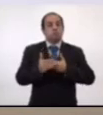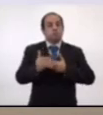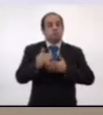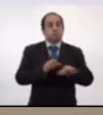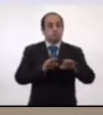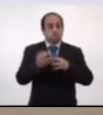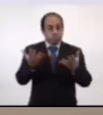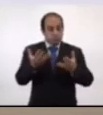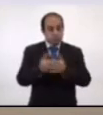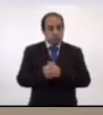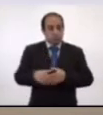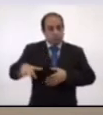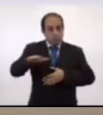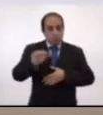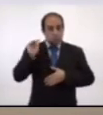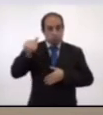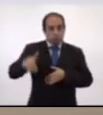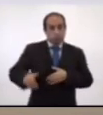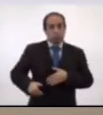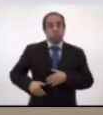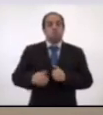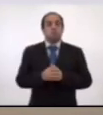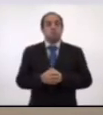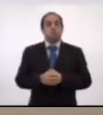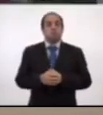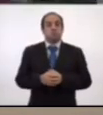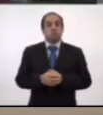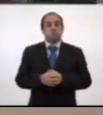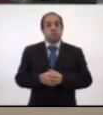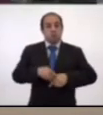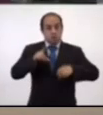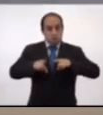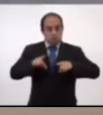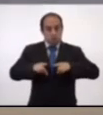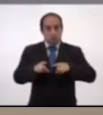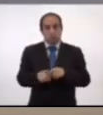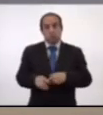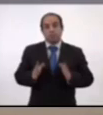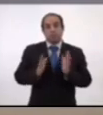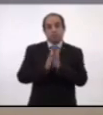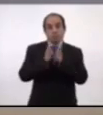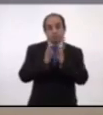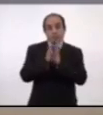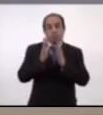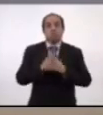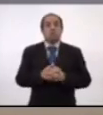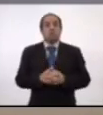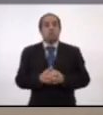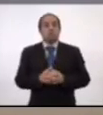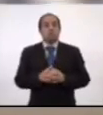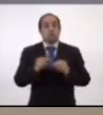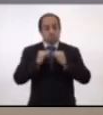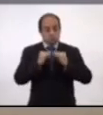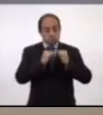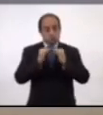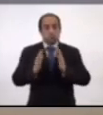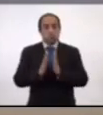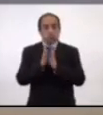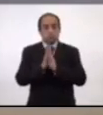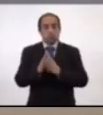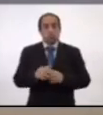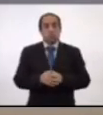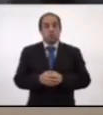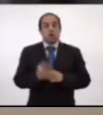están realizando en la zona del incidente por parte de las dependencias involucradas. Durante todo el día y la noche de